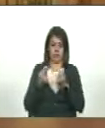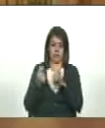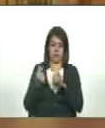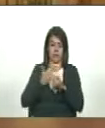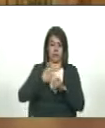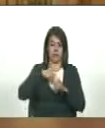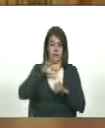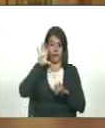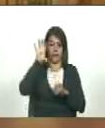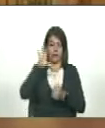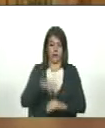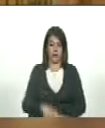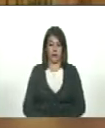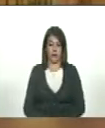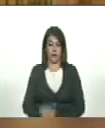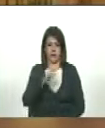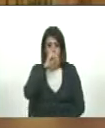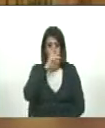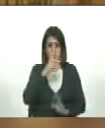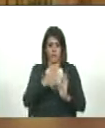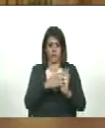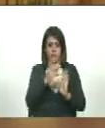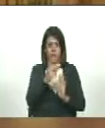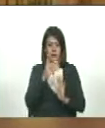nuestra patria. Bueno, año